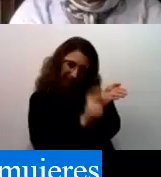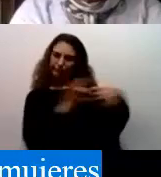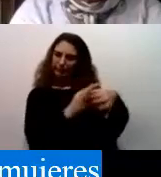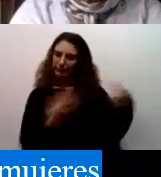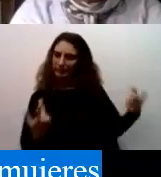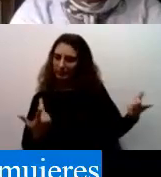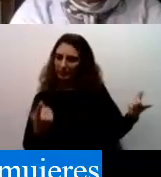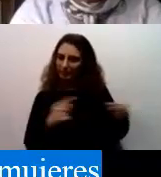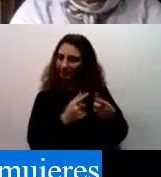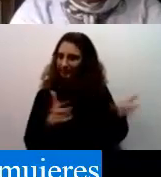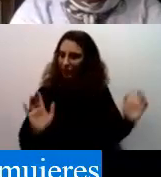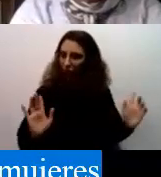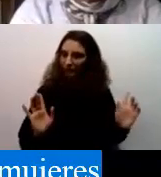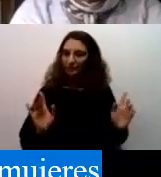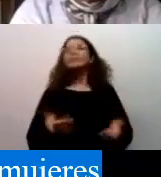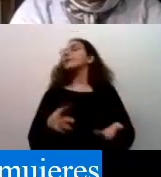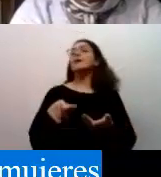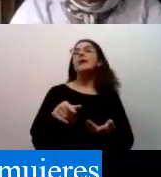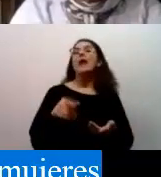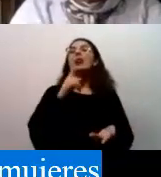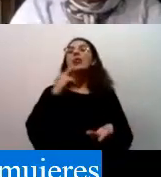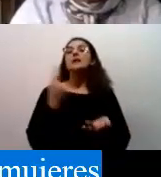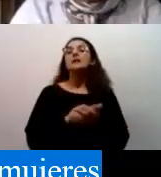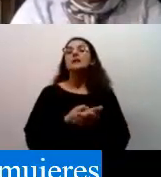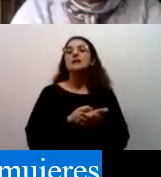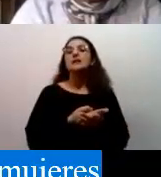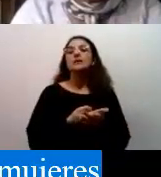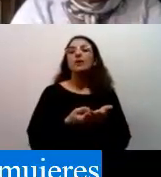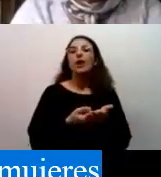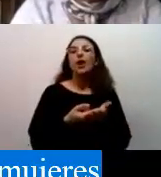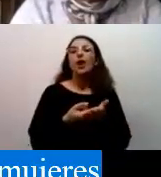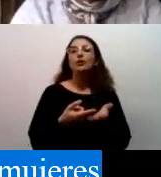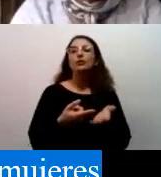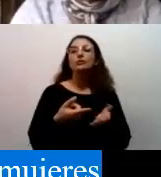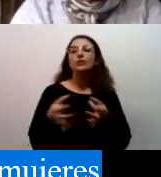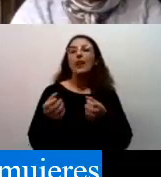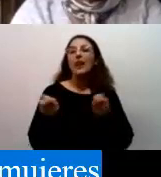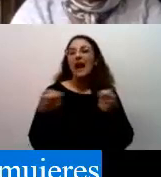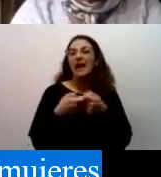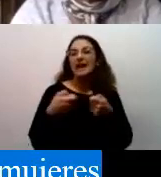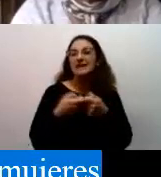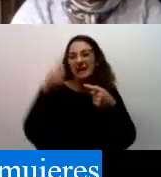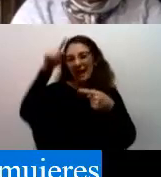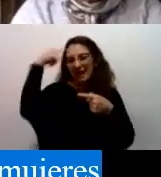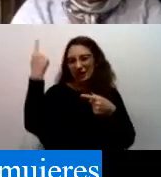Esto lo ha resuelto la Agencia Nacional de Discapacidad.